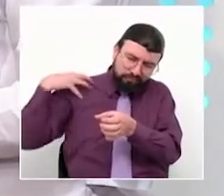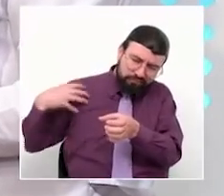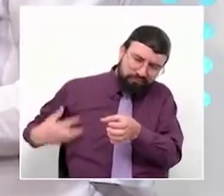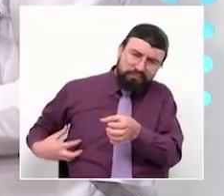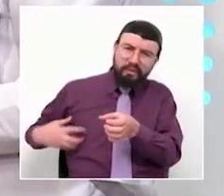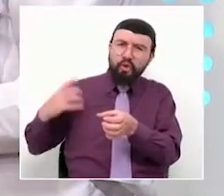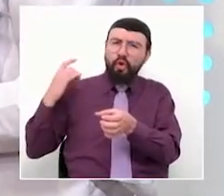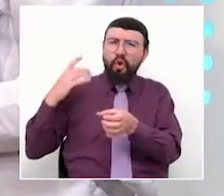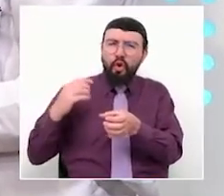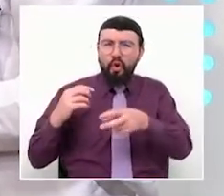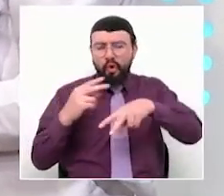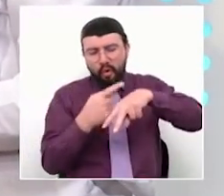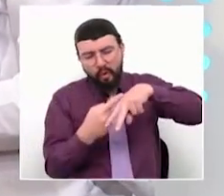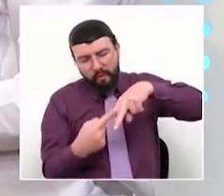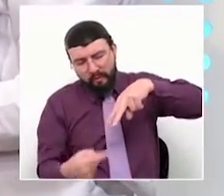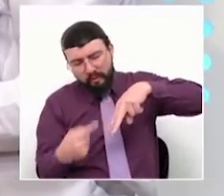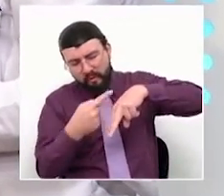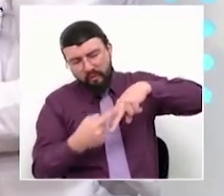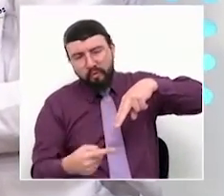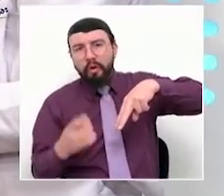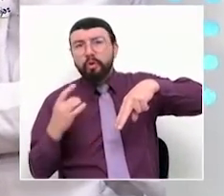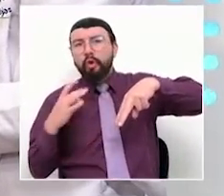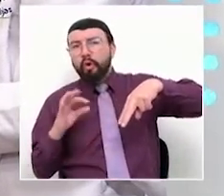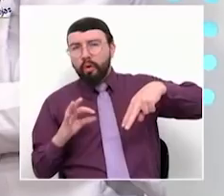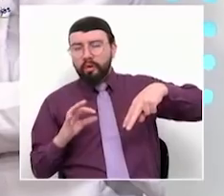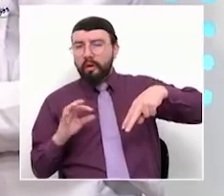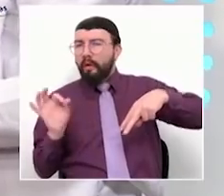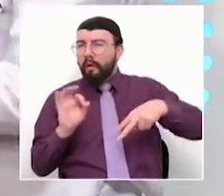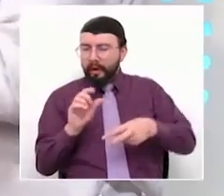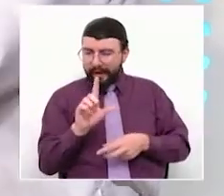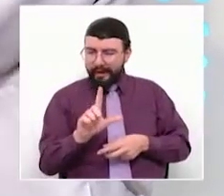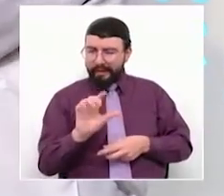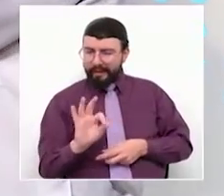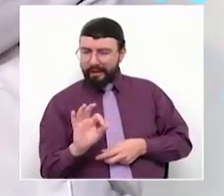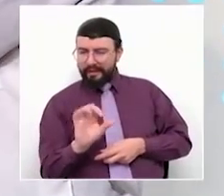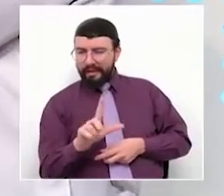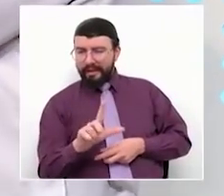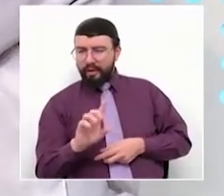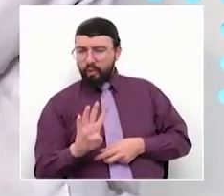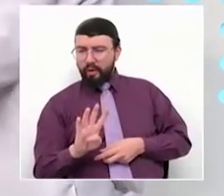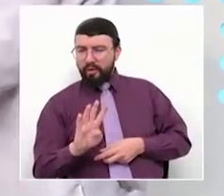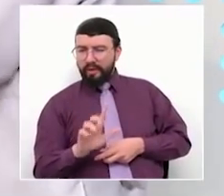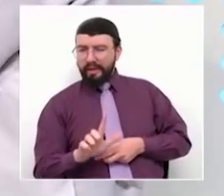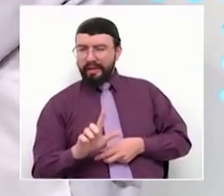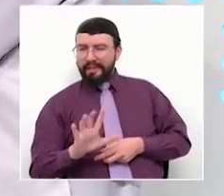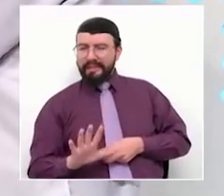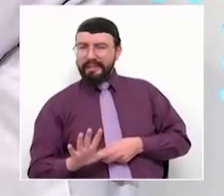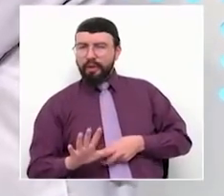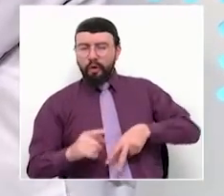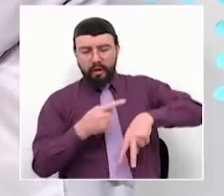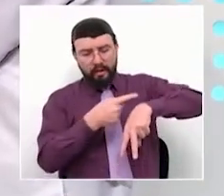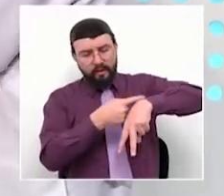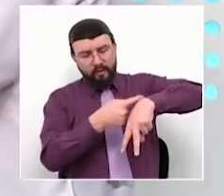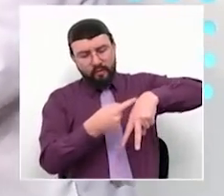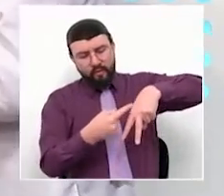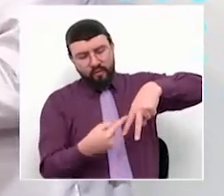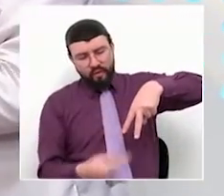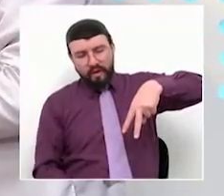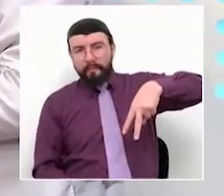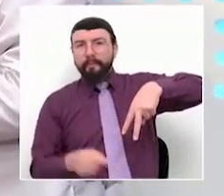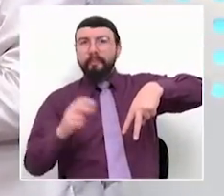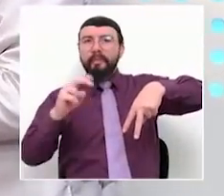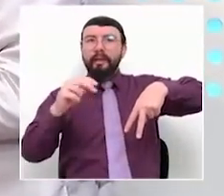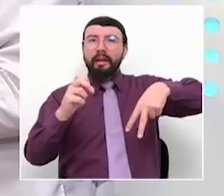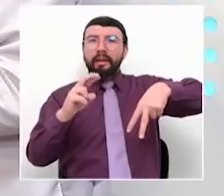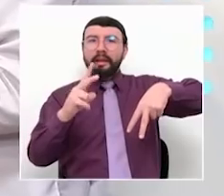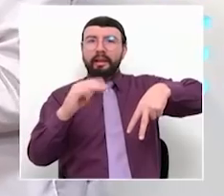piernas, especialmente cuando hay alteraciones en L3, L4, L5. Ciática. Eso, entonces, del nervio ¿cómo ciático. es ahí lo de la